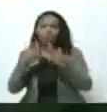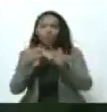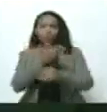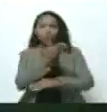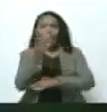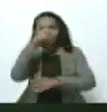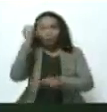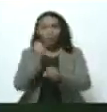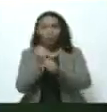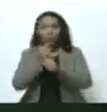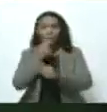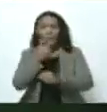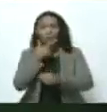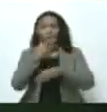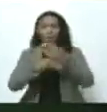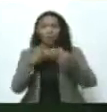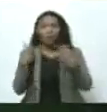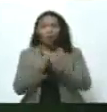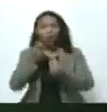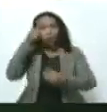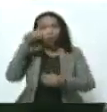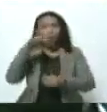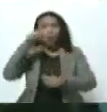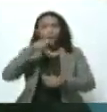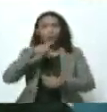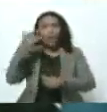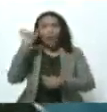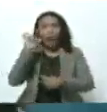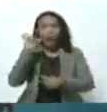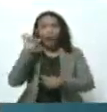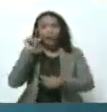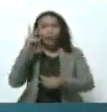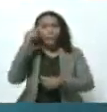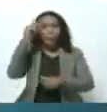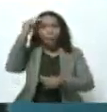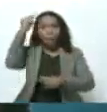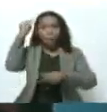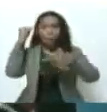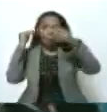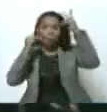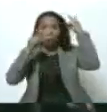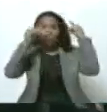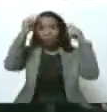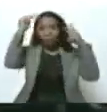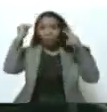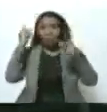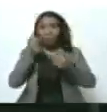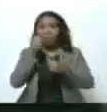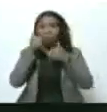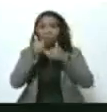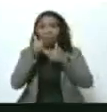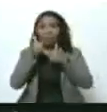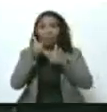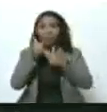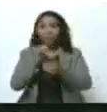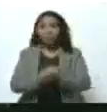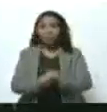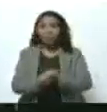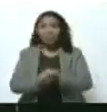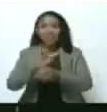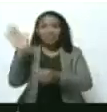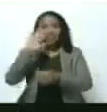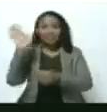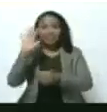trabajo hermoso que hacen con nuestro pueblo. Y aquí está alguien cortándose el cabello. Muy bien, barbero. Y chao,